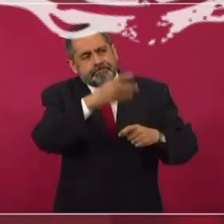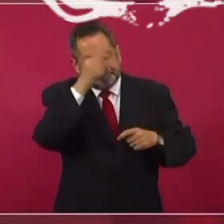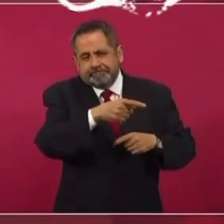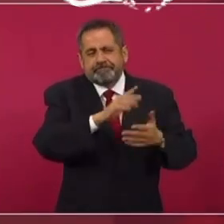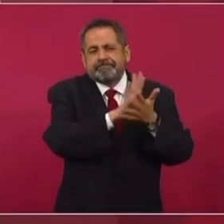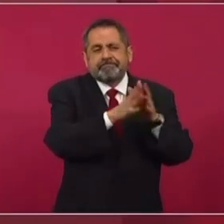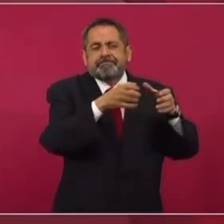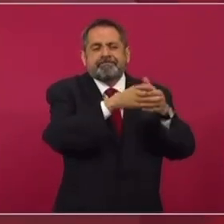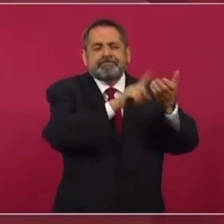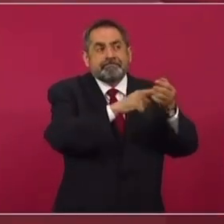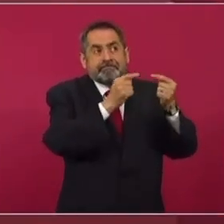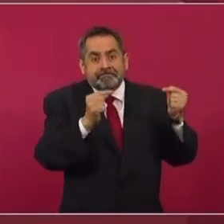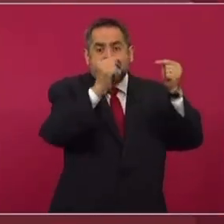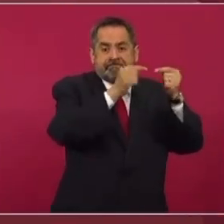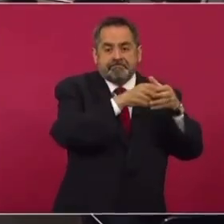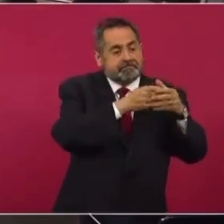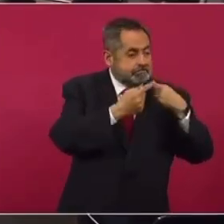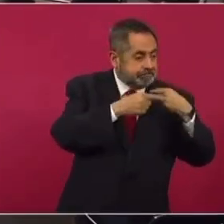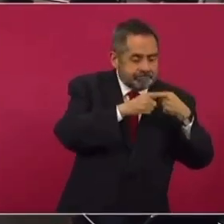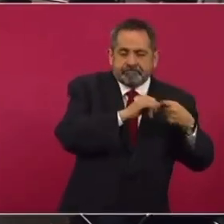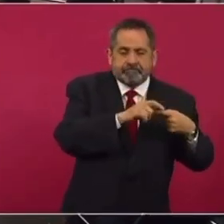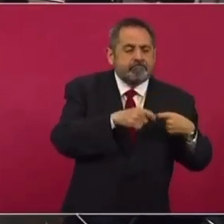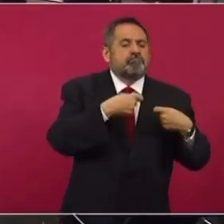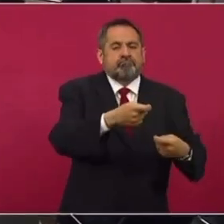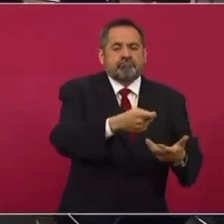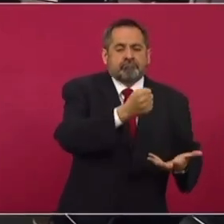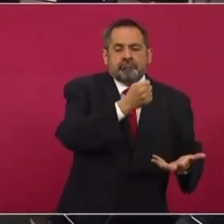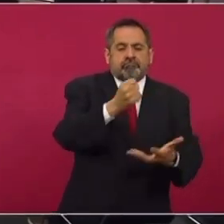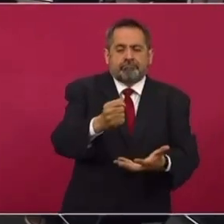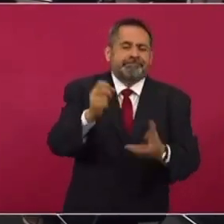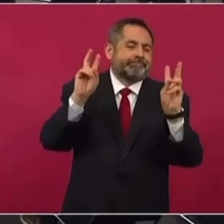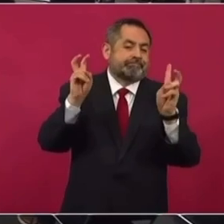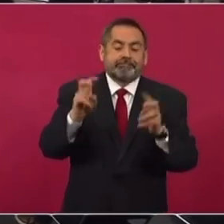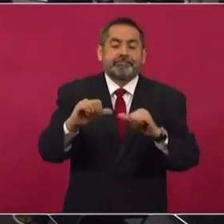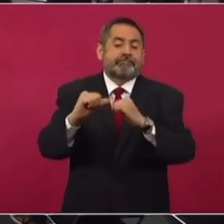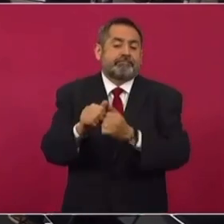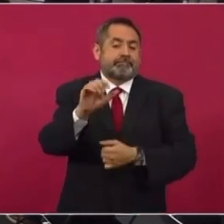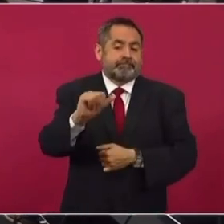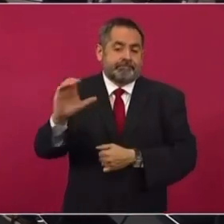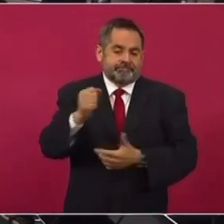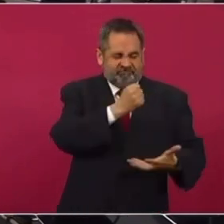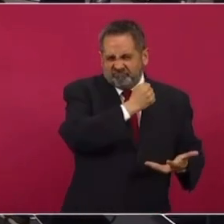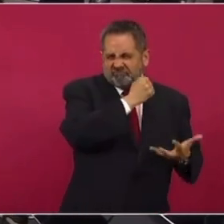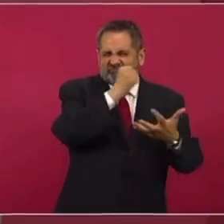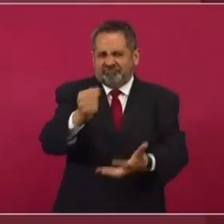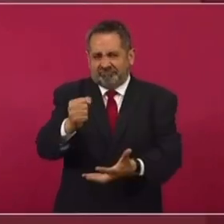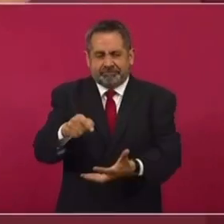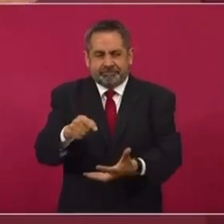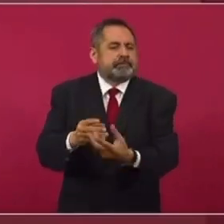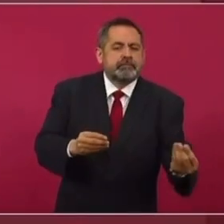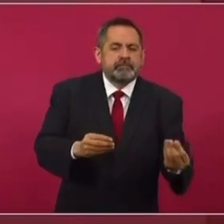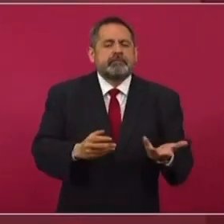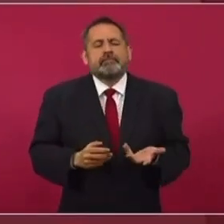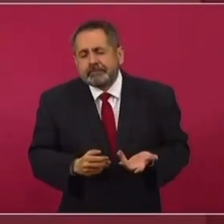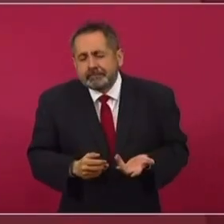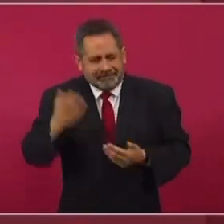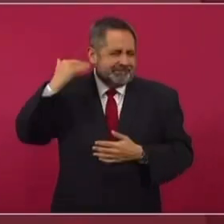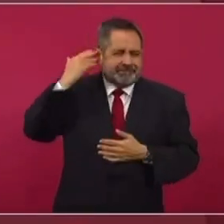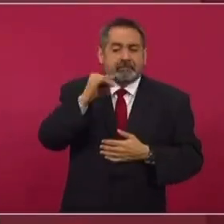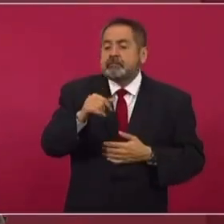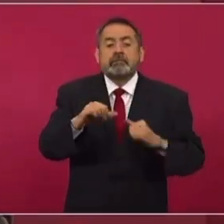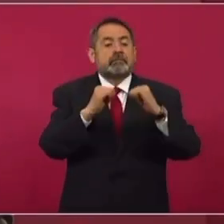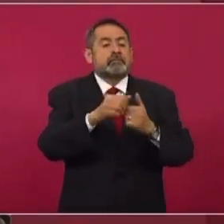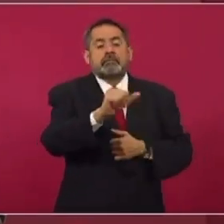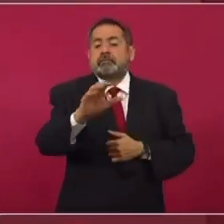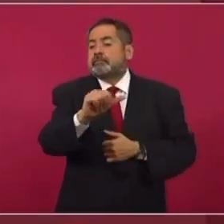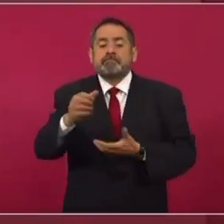un arreglo popular donde se le entrega un dinero a una asociación civil, porque eso estaba de moda,